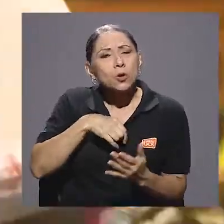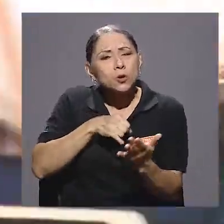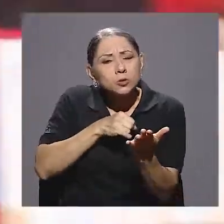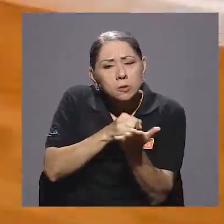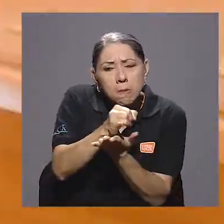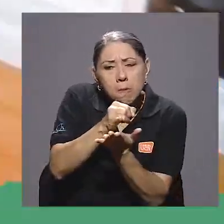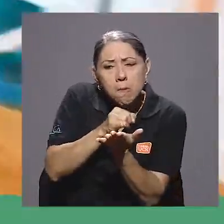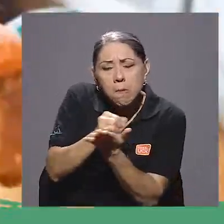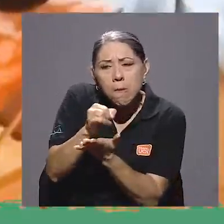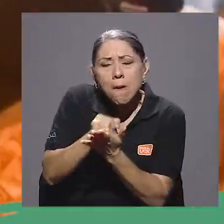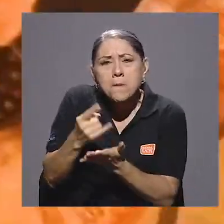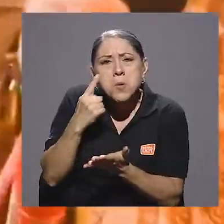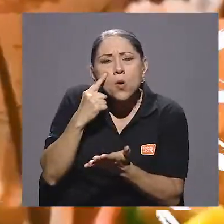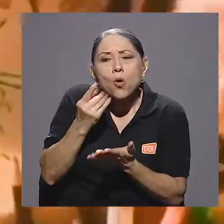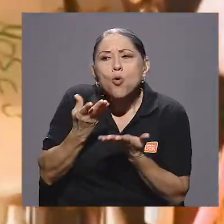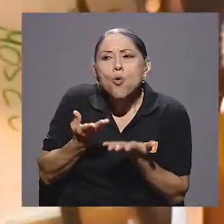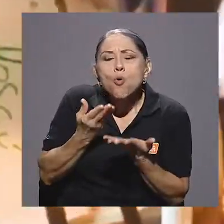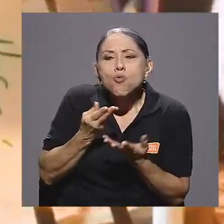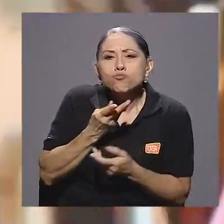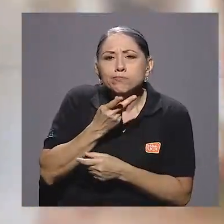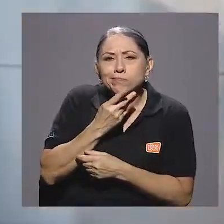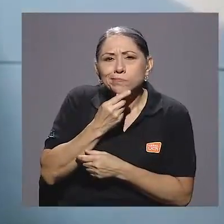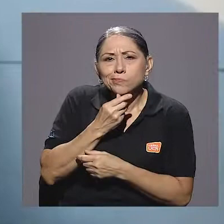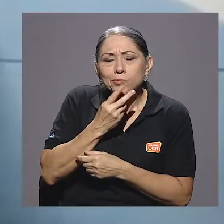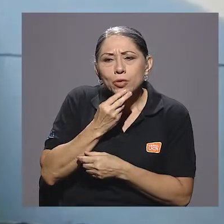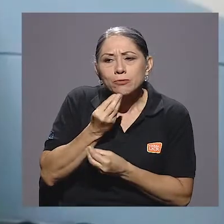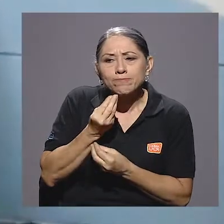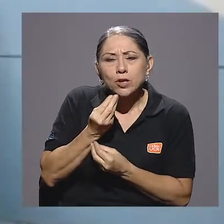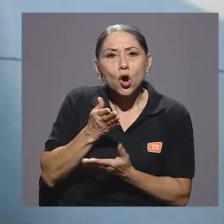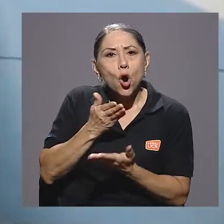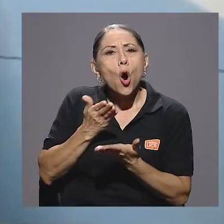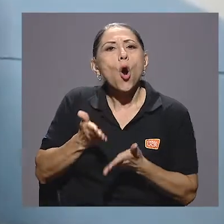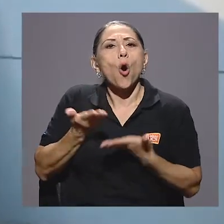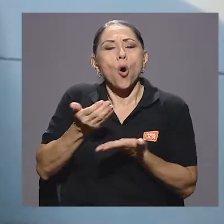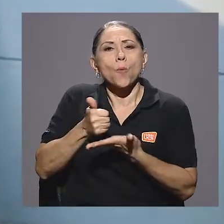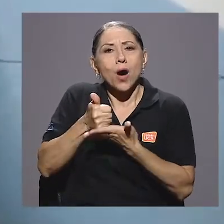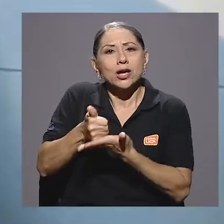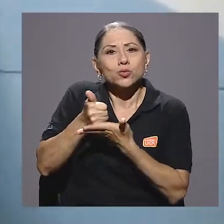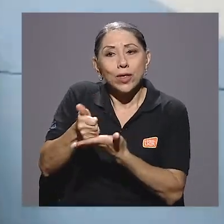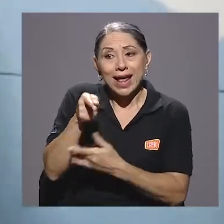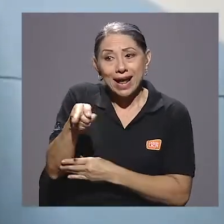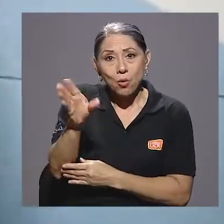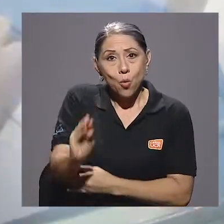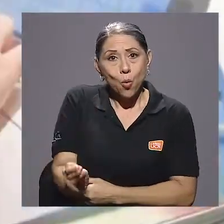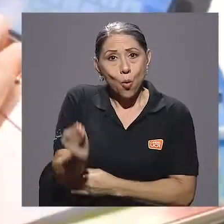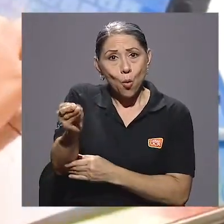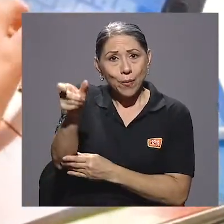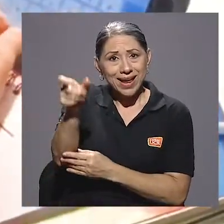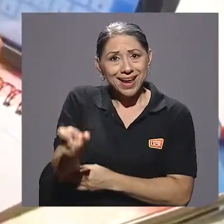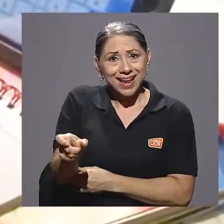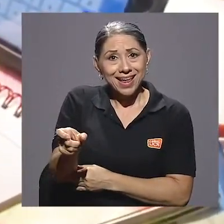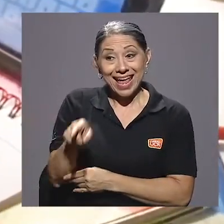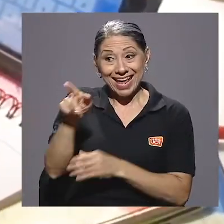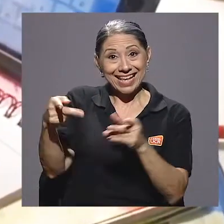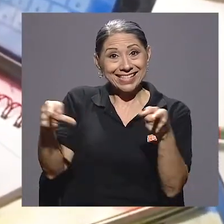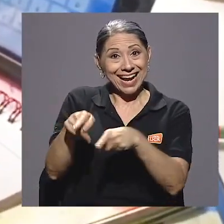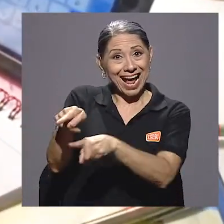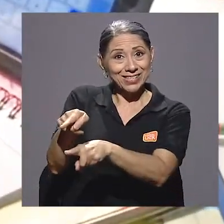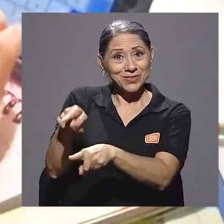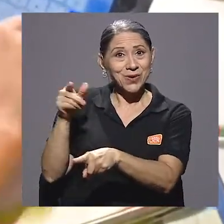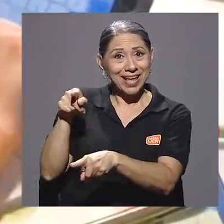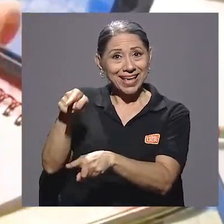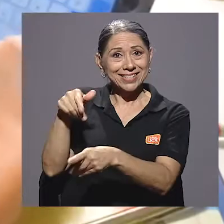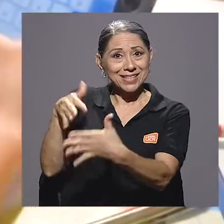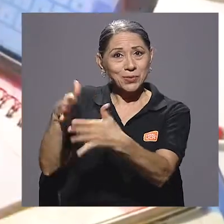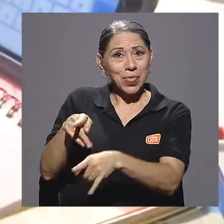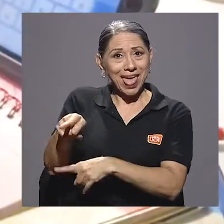de buscar cómo ayudar a un joven o a una joven. En este caso, como